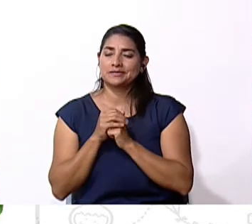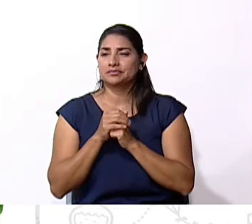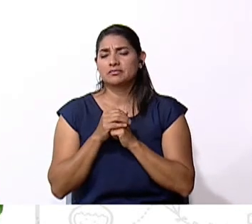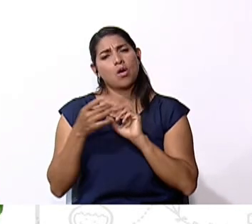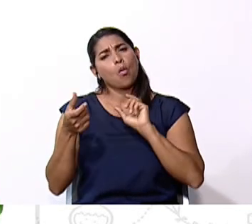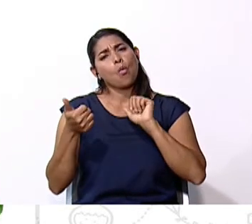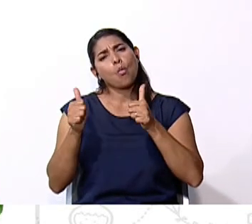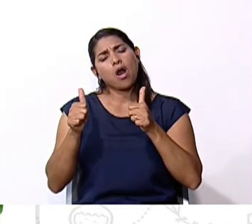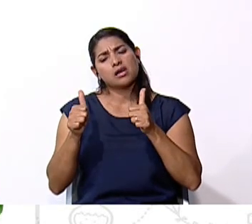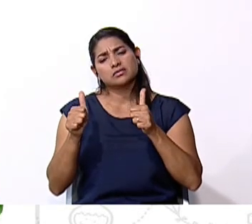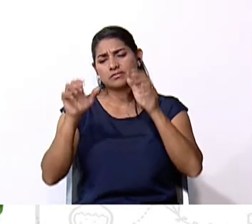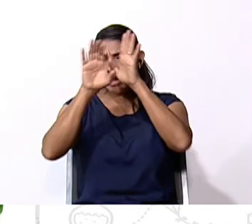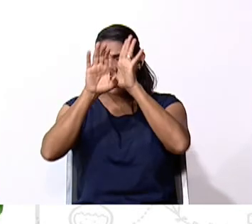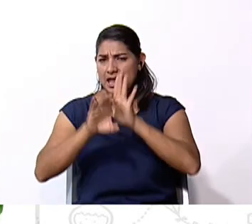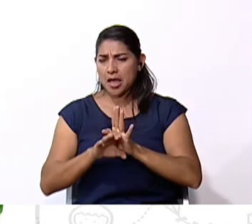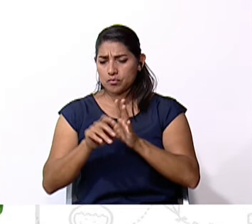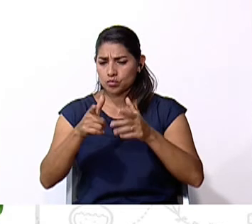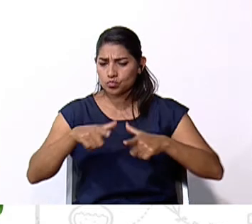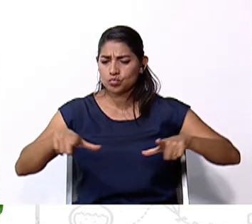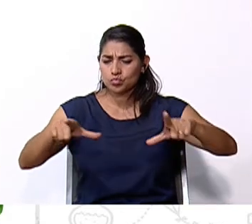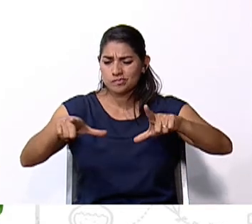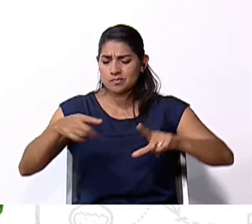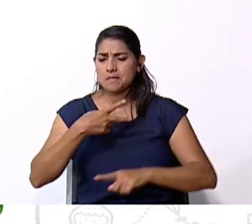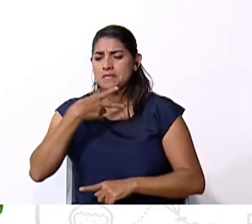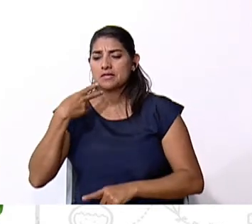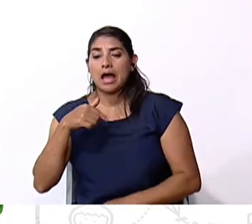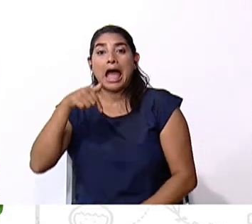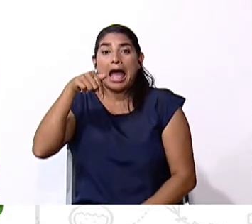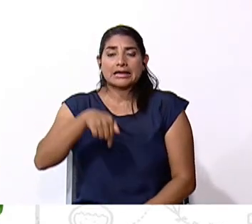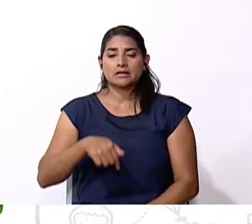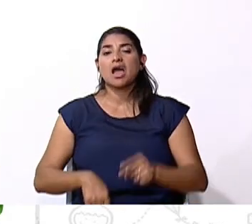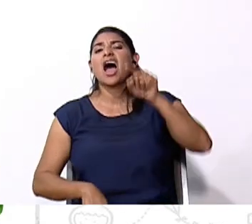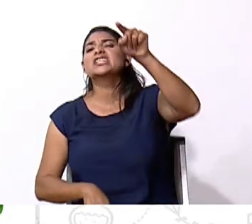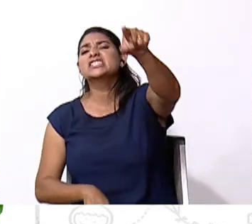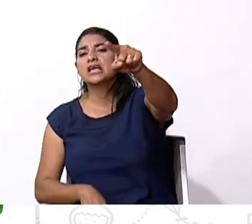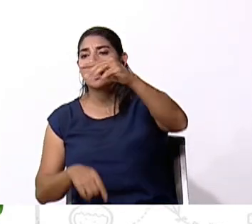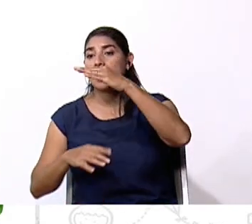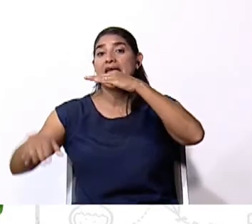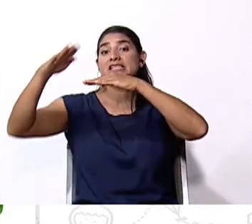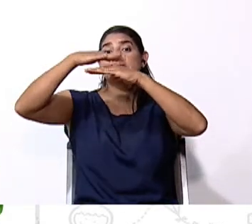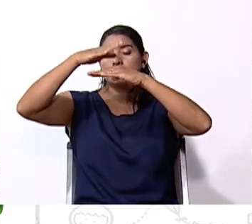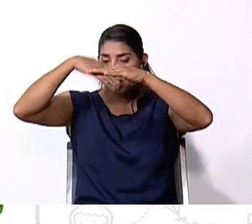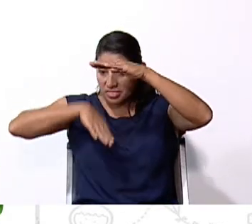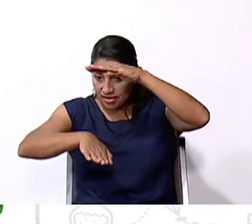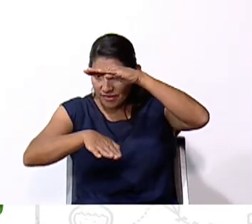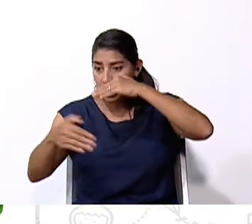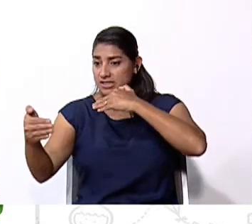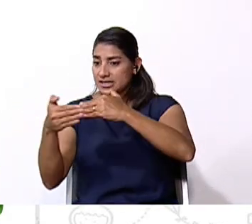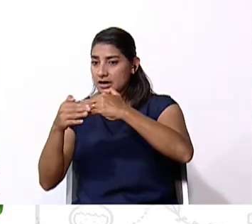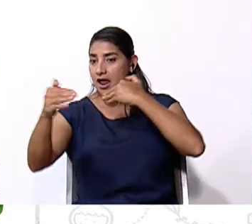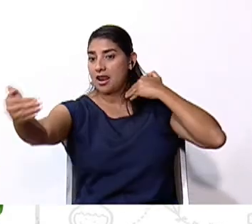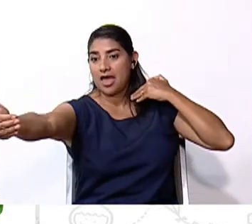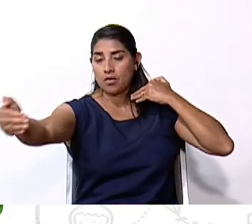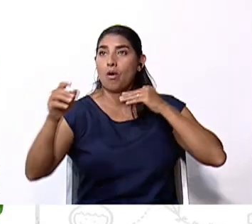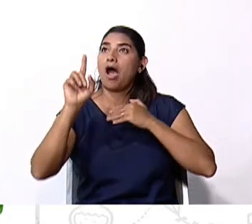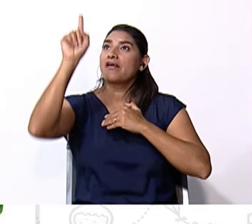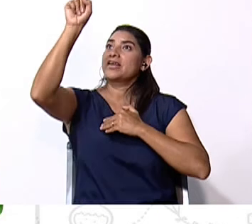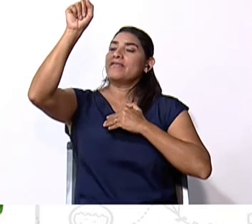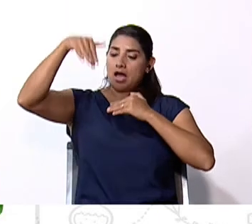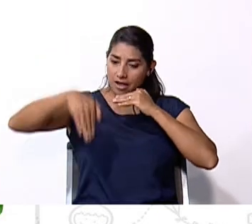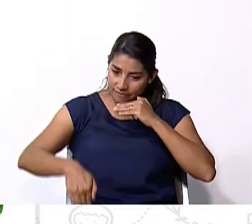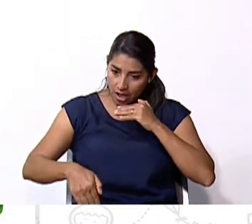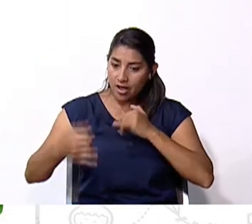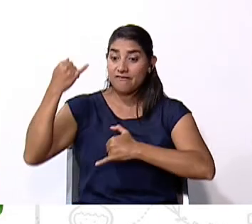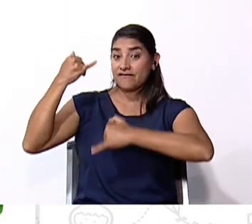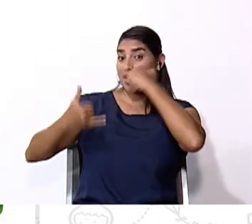¿Cuáles son algunos ejemplos de adverbios de lugar? Bueno, aquí, allá, encima, debajo, cerca, lejos, arriba, abajo,